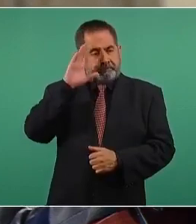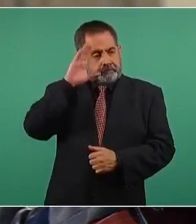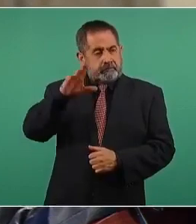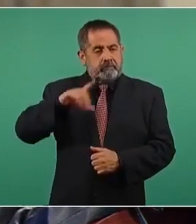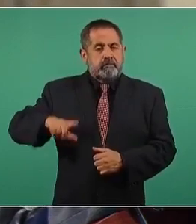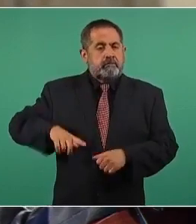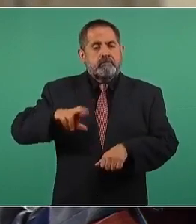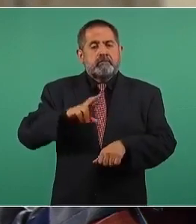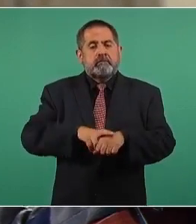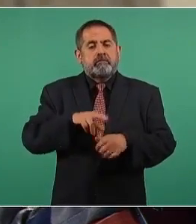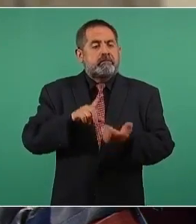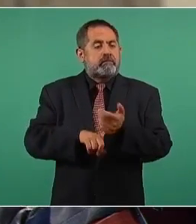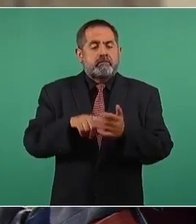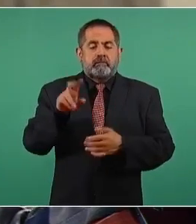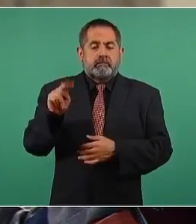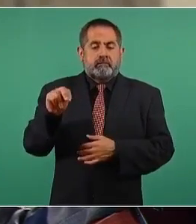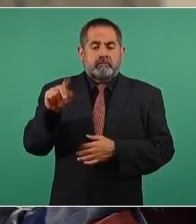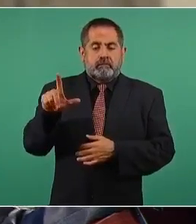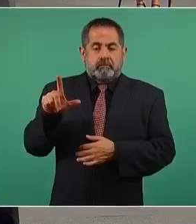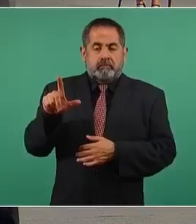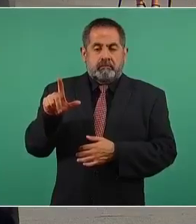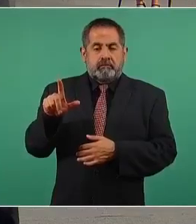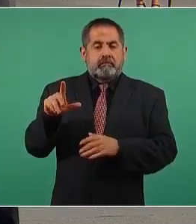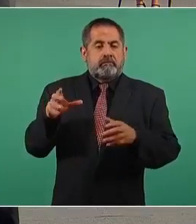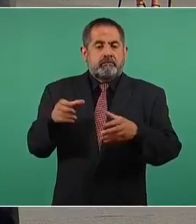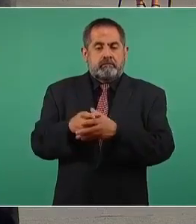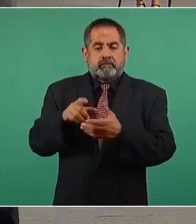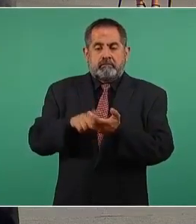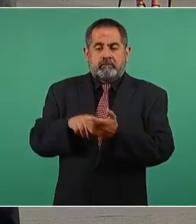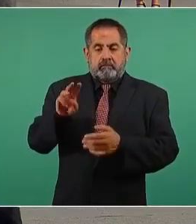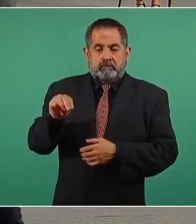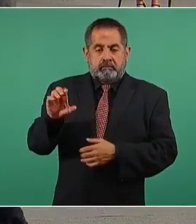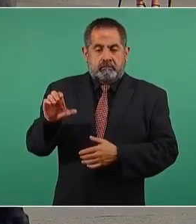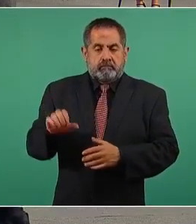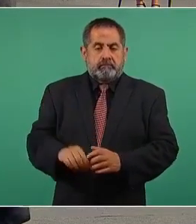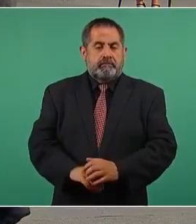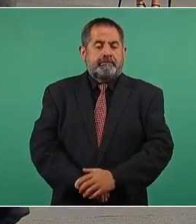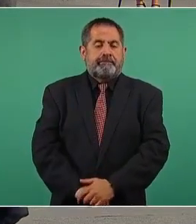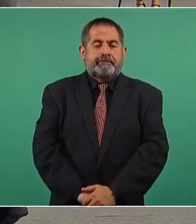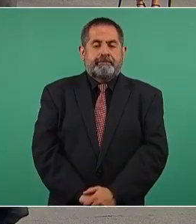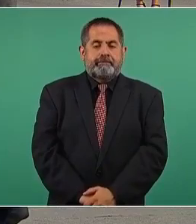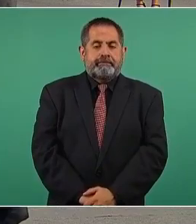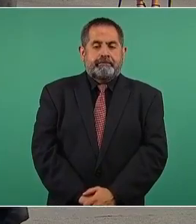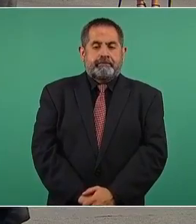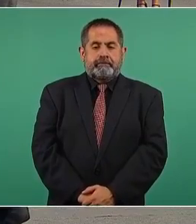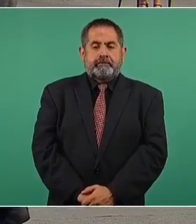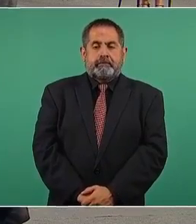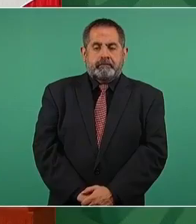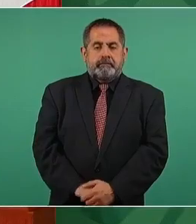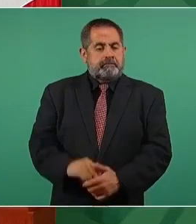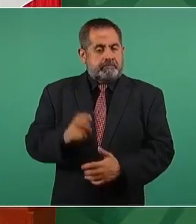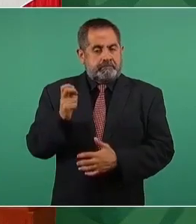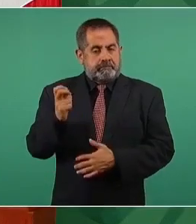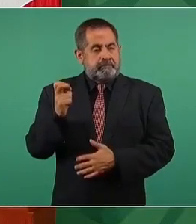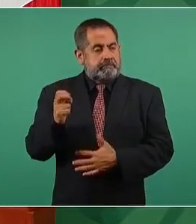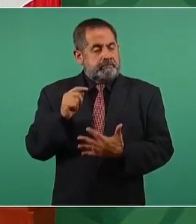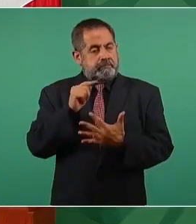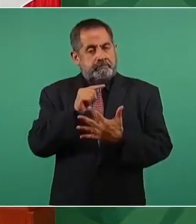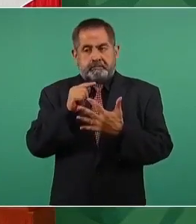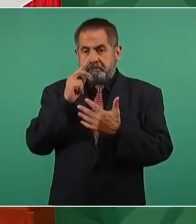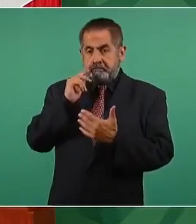gobernador electo de Nuevo León, del Movimiento Ciudadano. Así